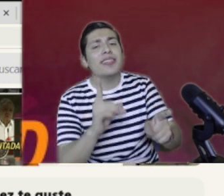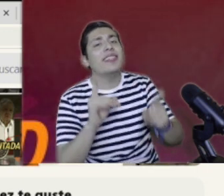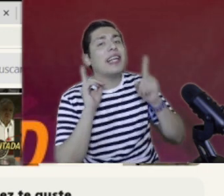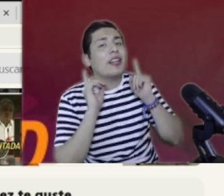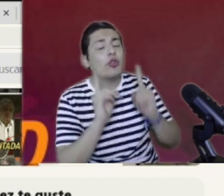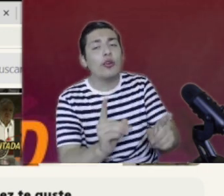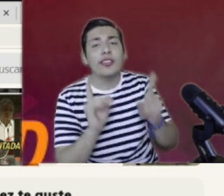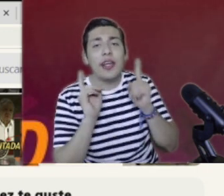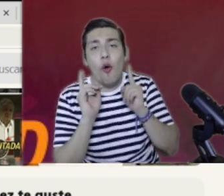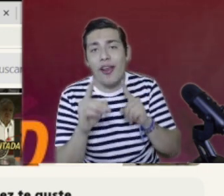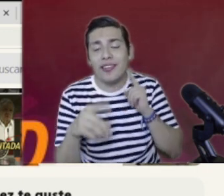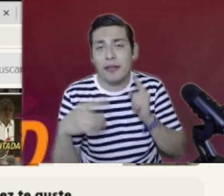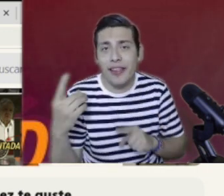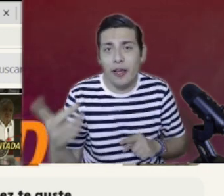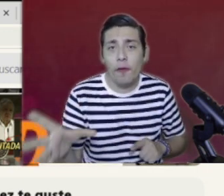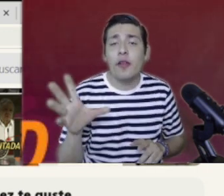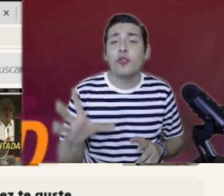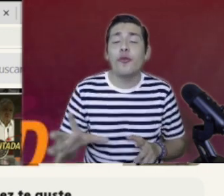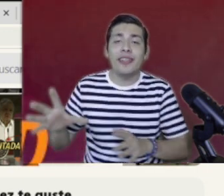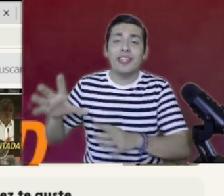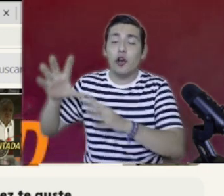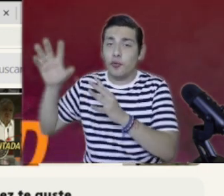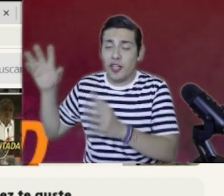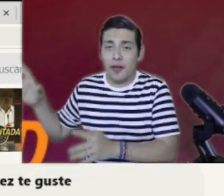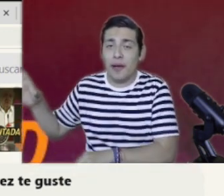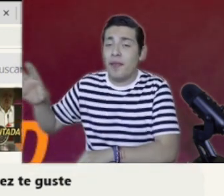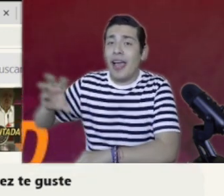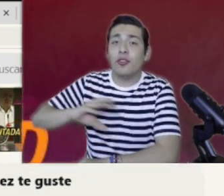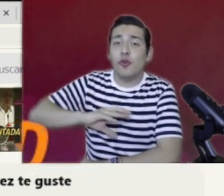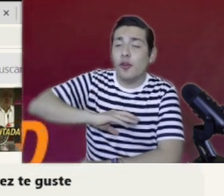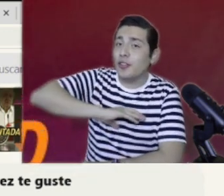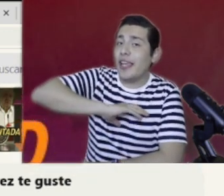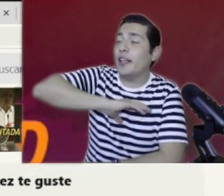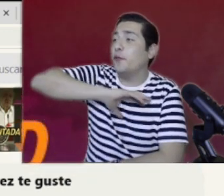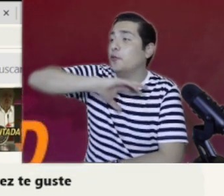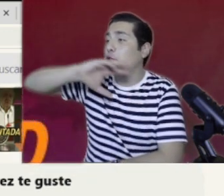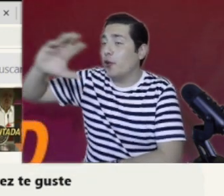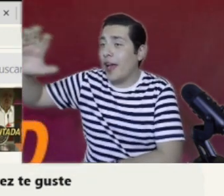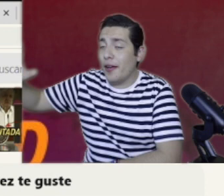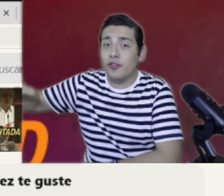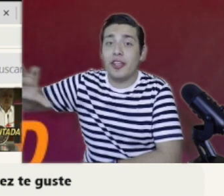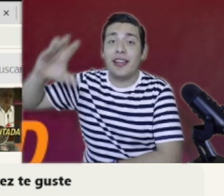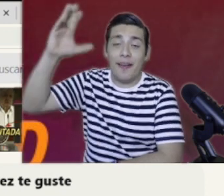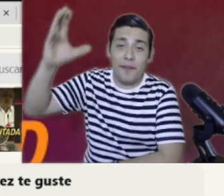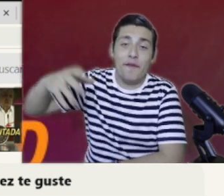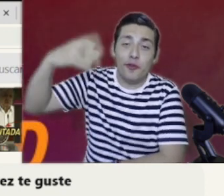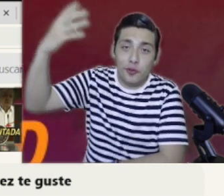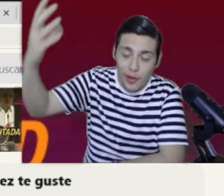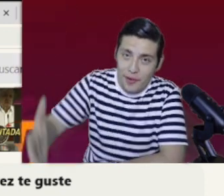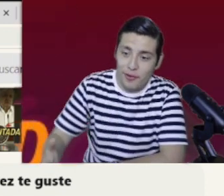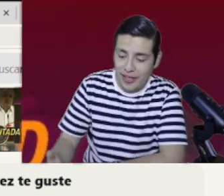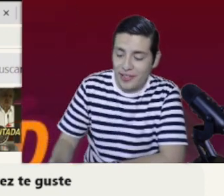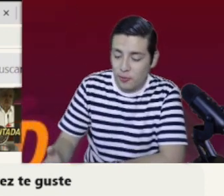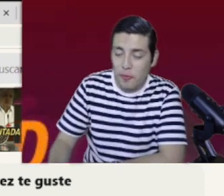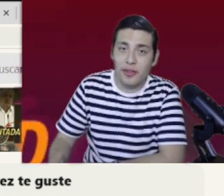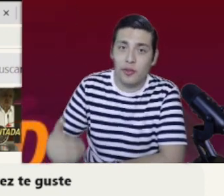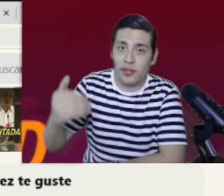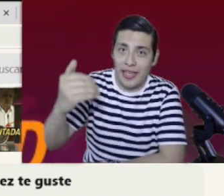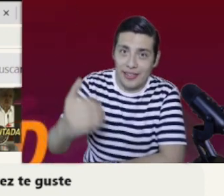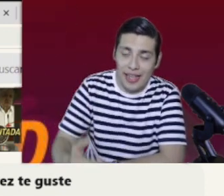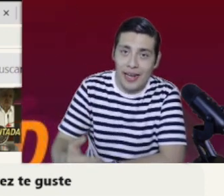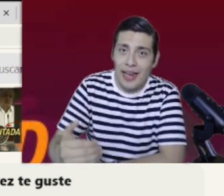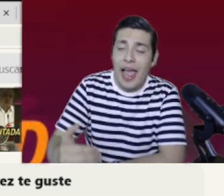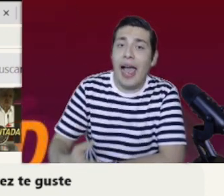tenía más de 14 horas de video donde se observa a todos los exfuncionarios y también funcionarios que en estos